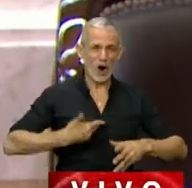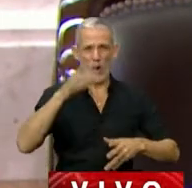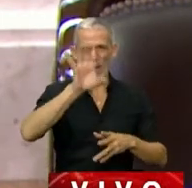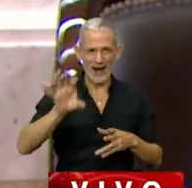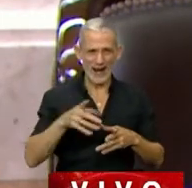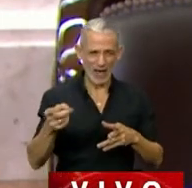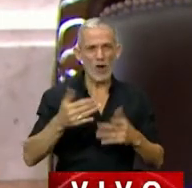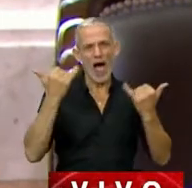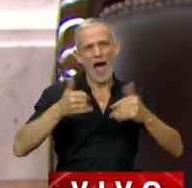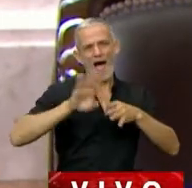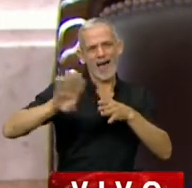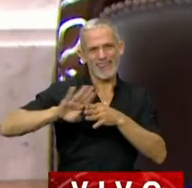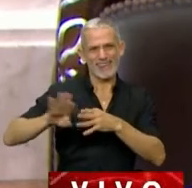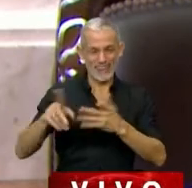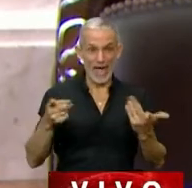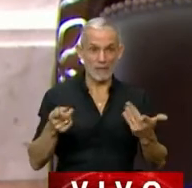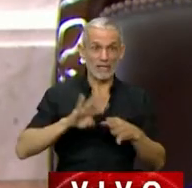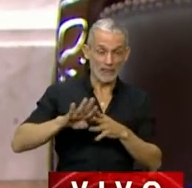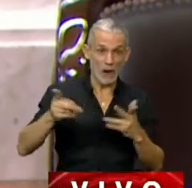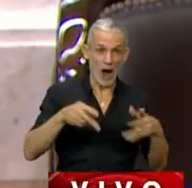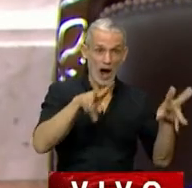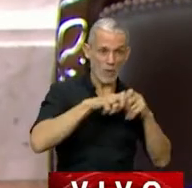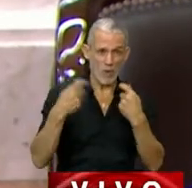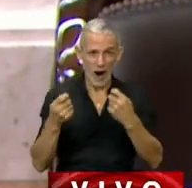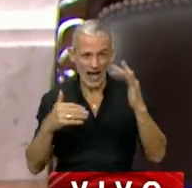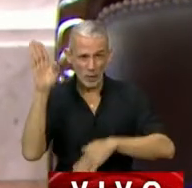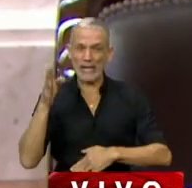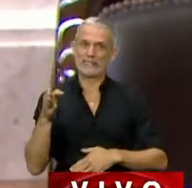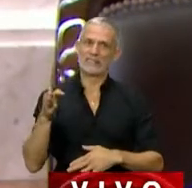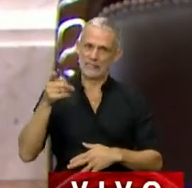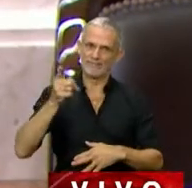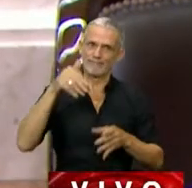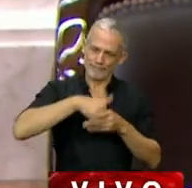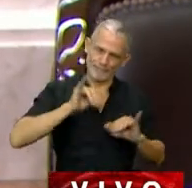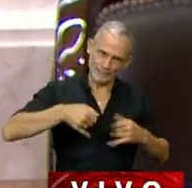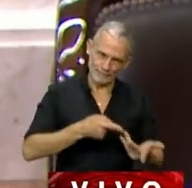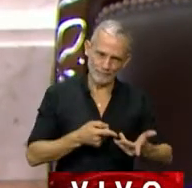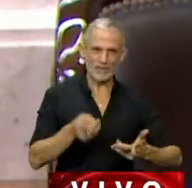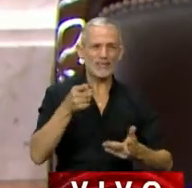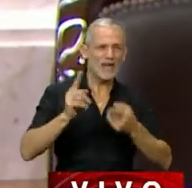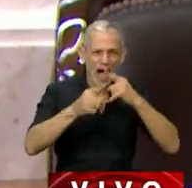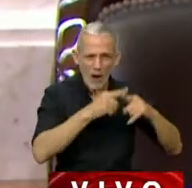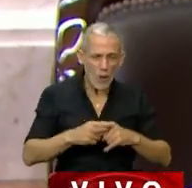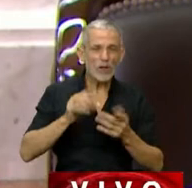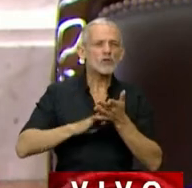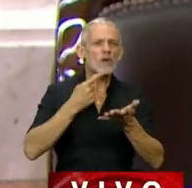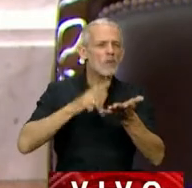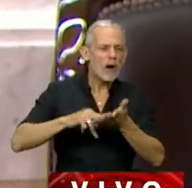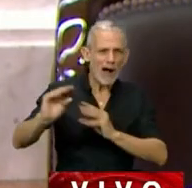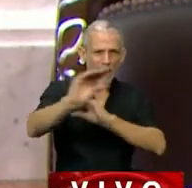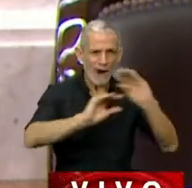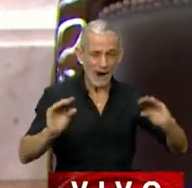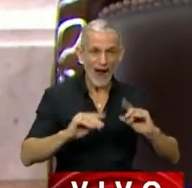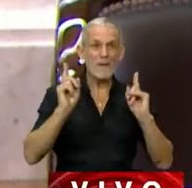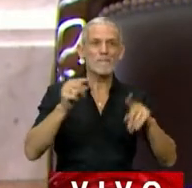de las provincias que tenían déficit fiscal. Y no solo en ese pacto fiscal se puso esta bomba